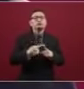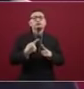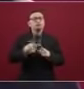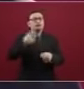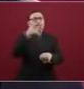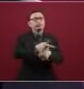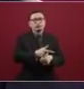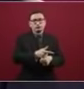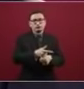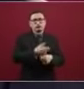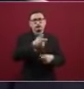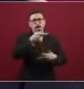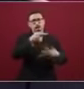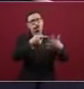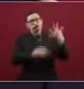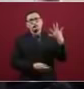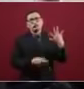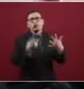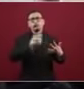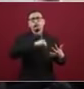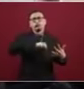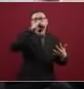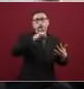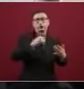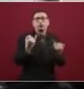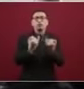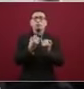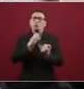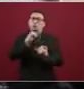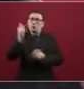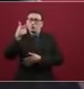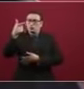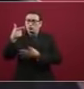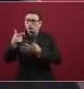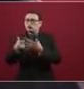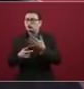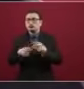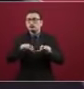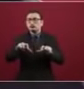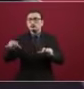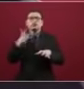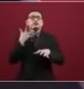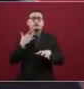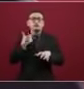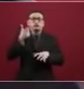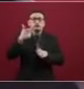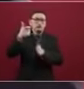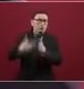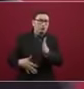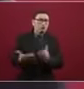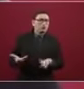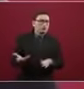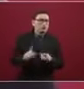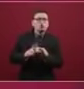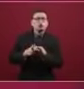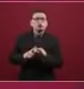los precios más caros, y cuáles son las gasolineras que venden a los precios más bajos.